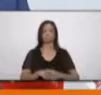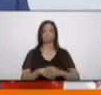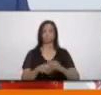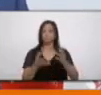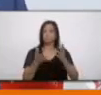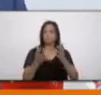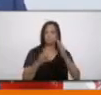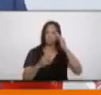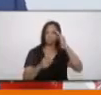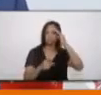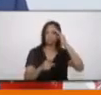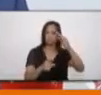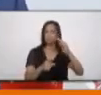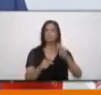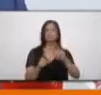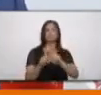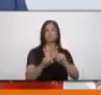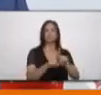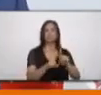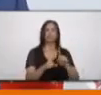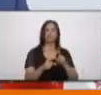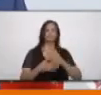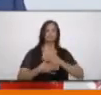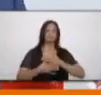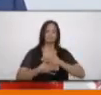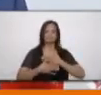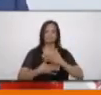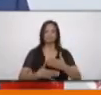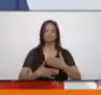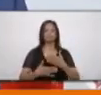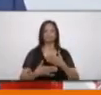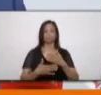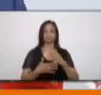relación, nunca en mi vida había escuchado